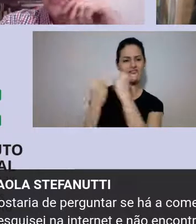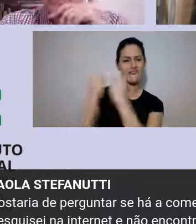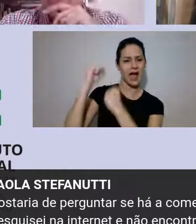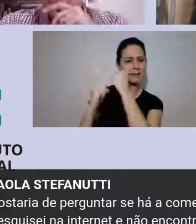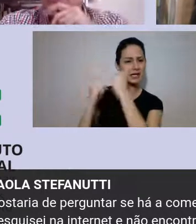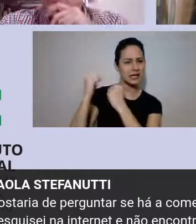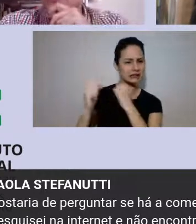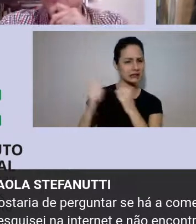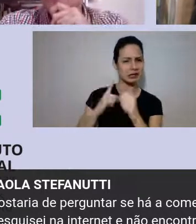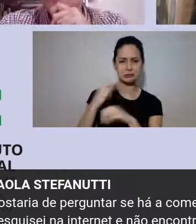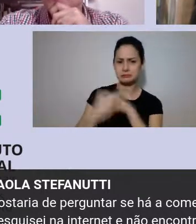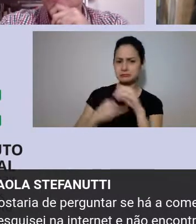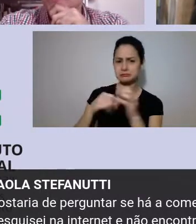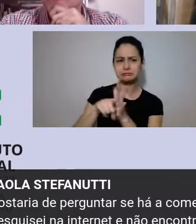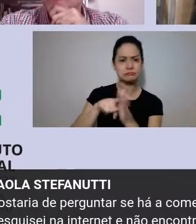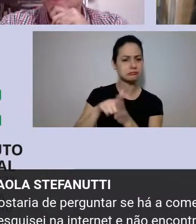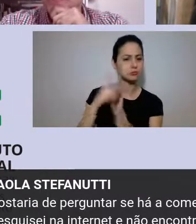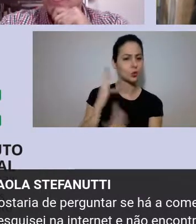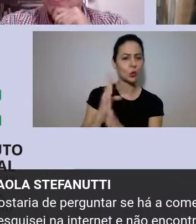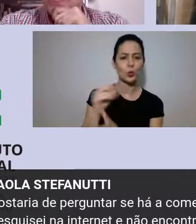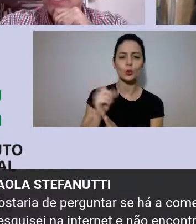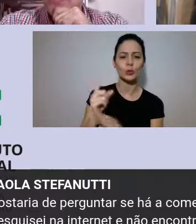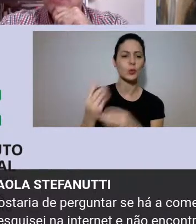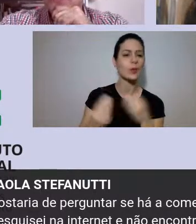encontrou na internet.